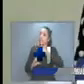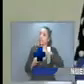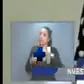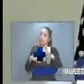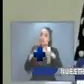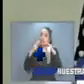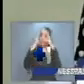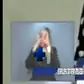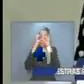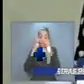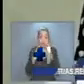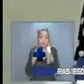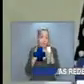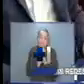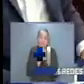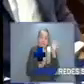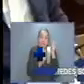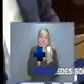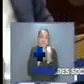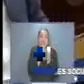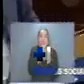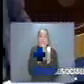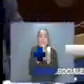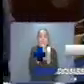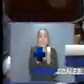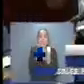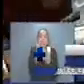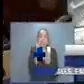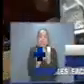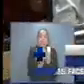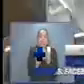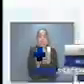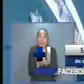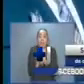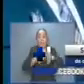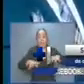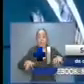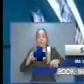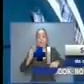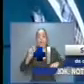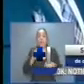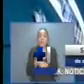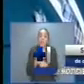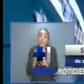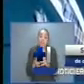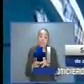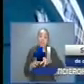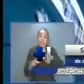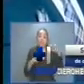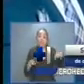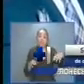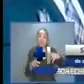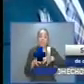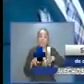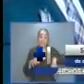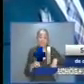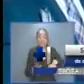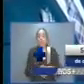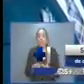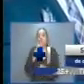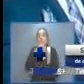se identifica como un líder político de la diáspora y quien presuntamente ofreciera diferentes dádivas, como por ejemplo la